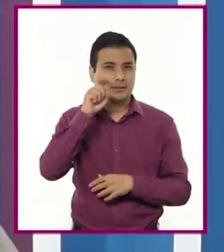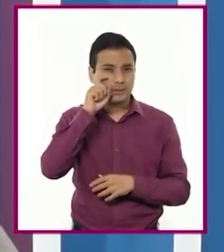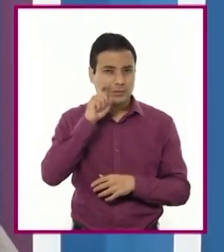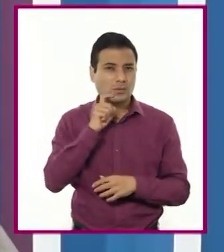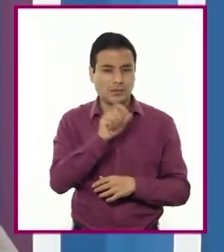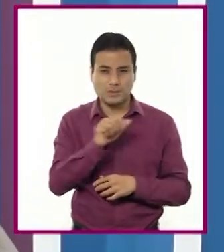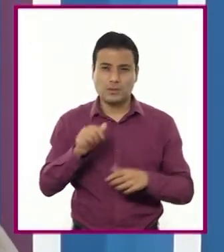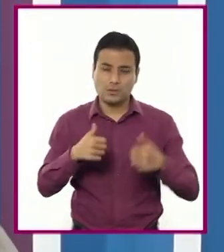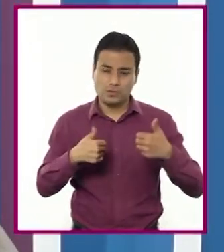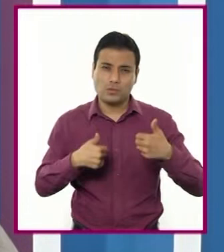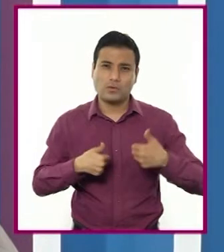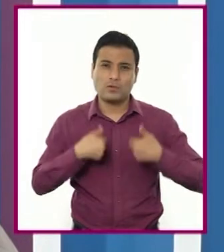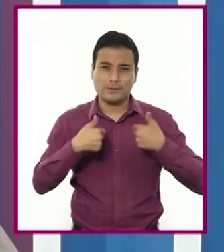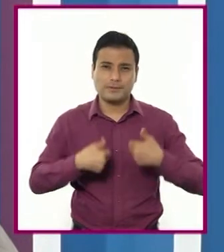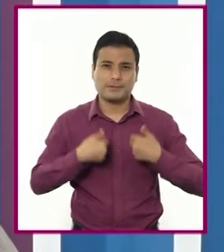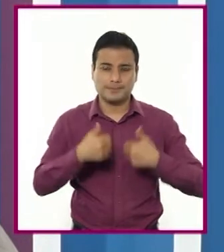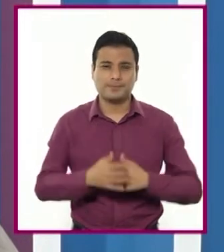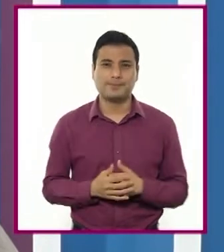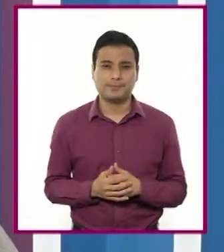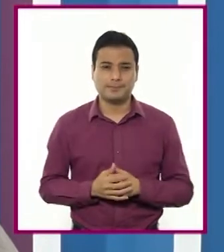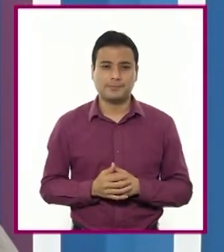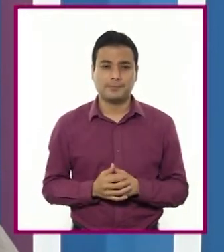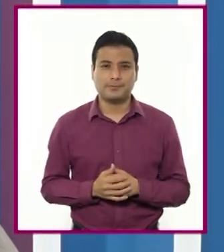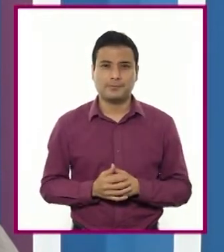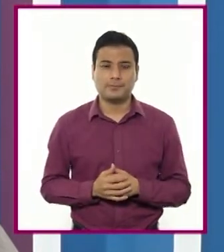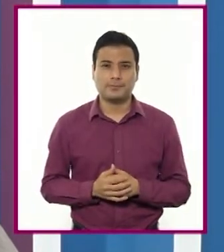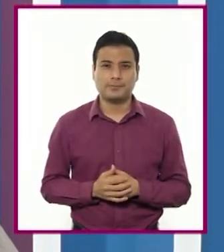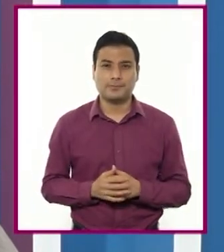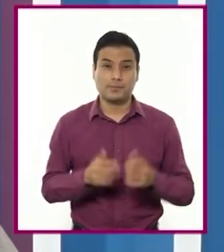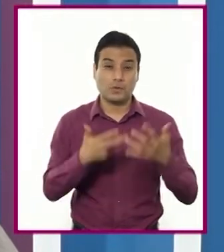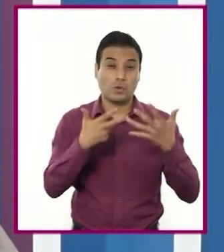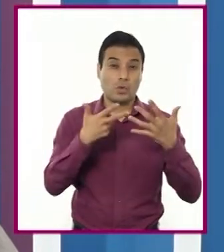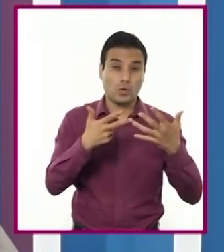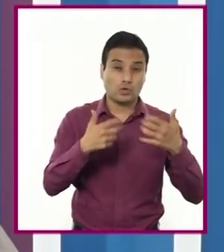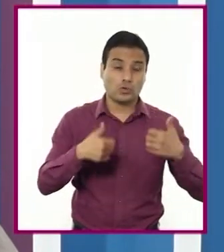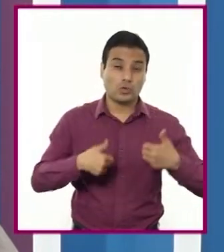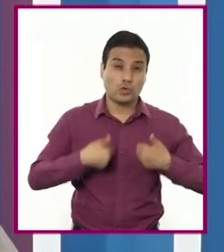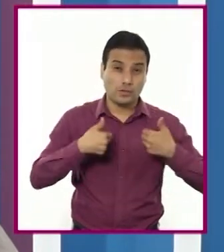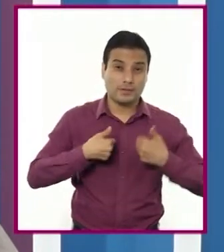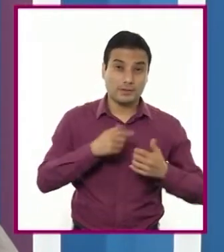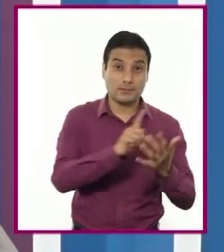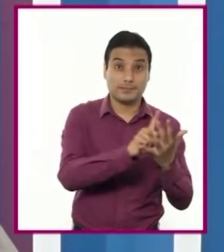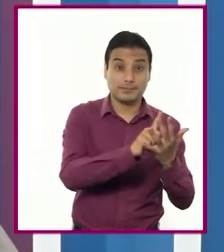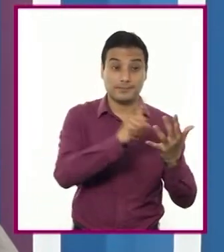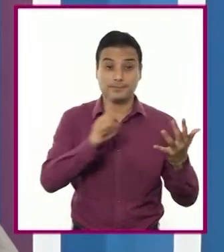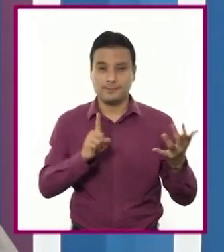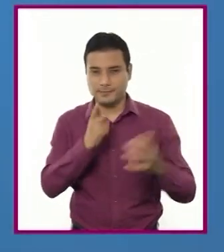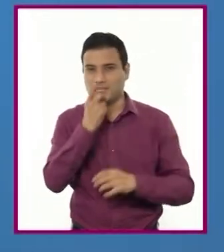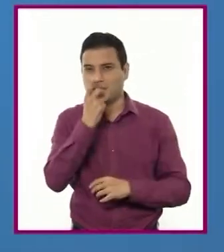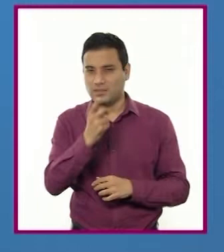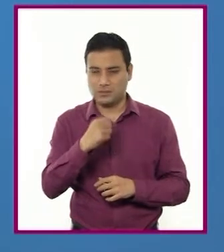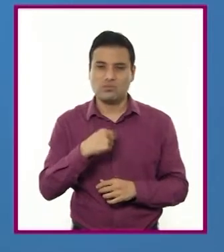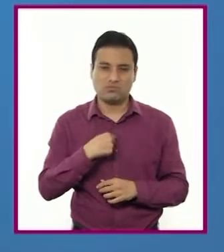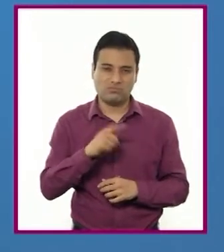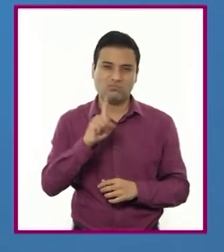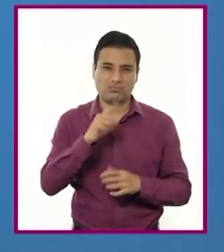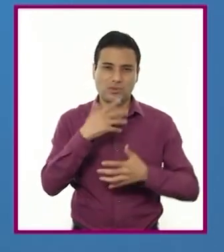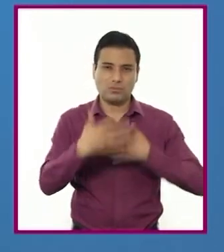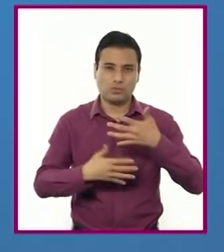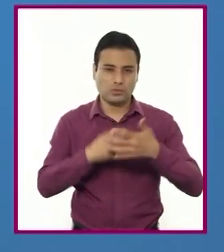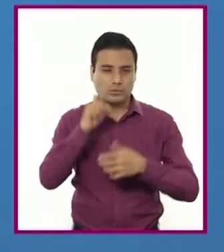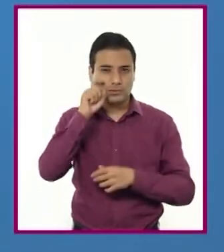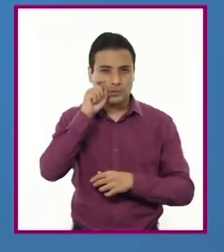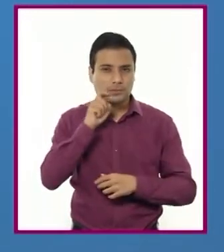las y los jóvenes. 1 o 1 de cada 8 jóvenes da cuenta de abusos sexuales. Salud